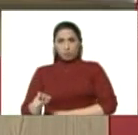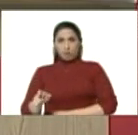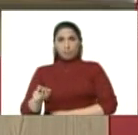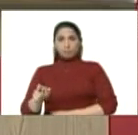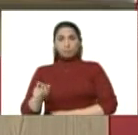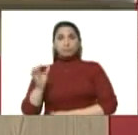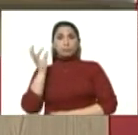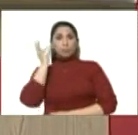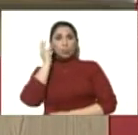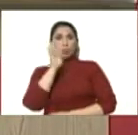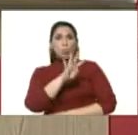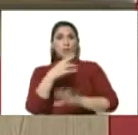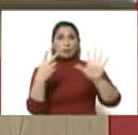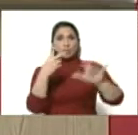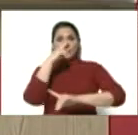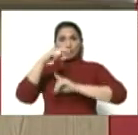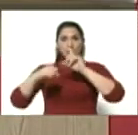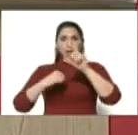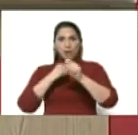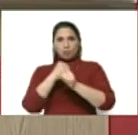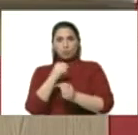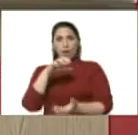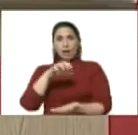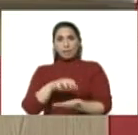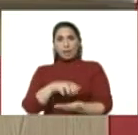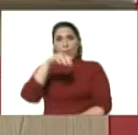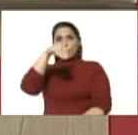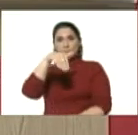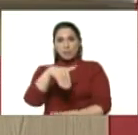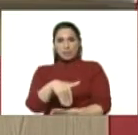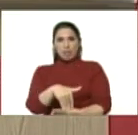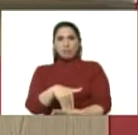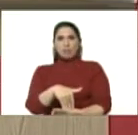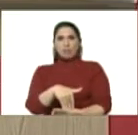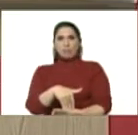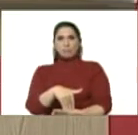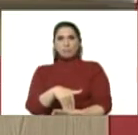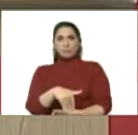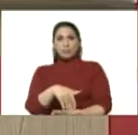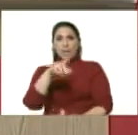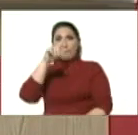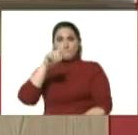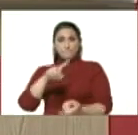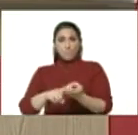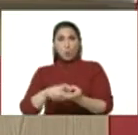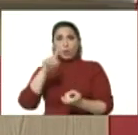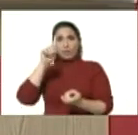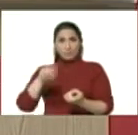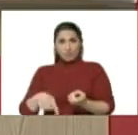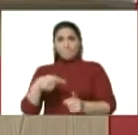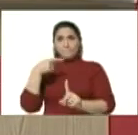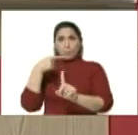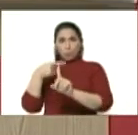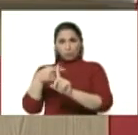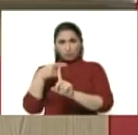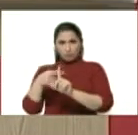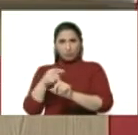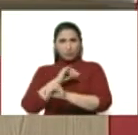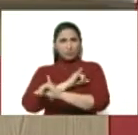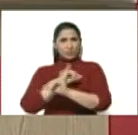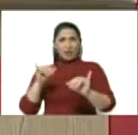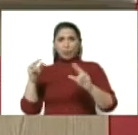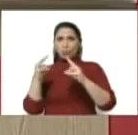mujer de 47 años del estado Miranda. Es esposa de un caso positivo del foco ya